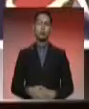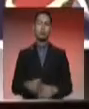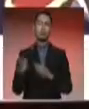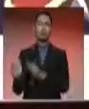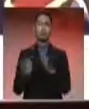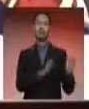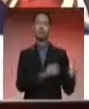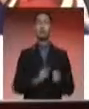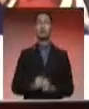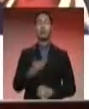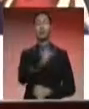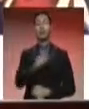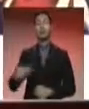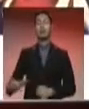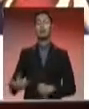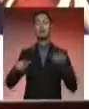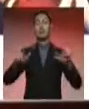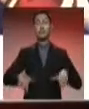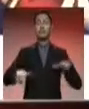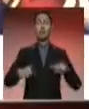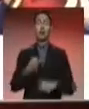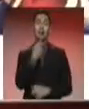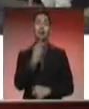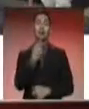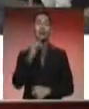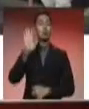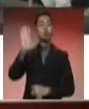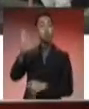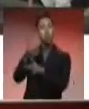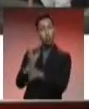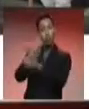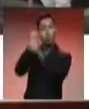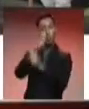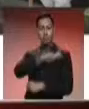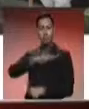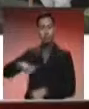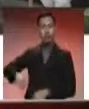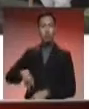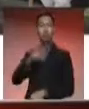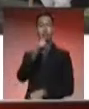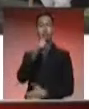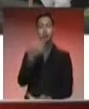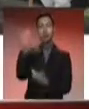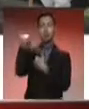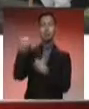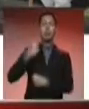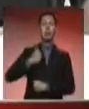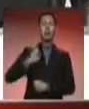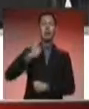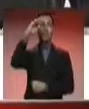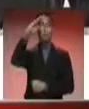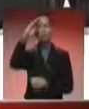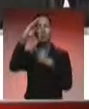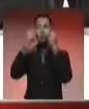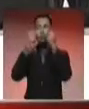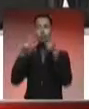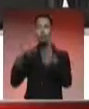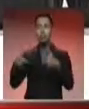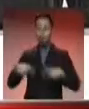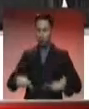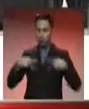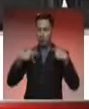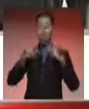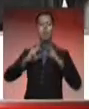En otros temas, el presidente Lenín Moreno señaló que su seguridad personal seguirá en manos de militares y policías. Lo dijo en la